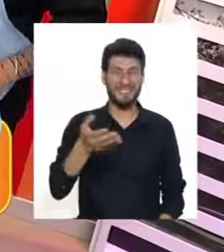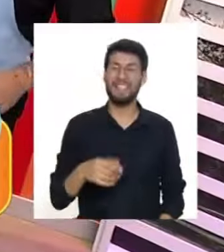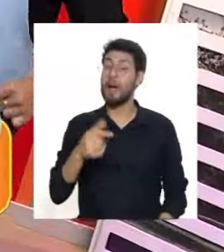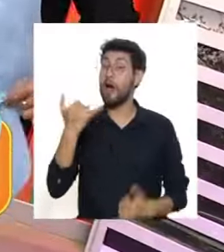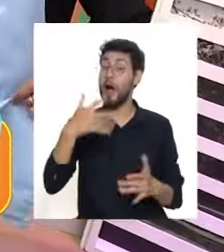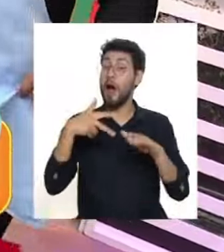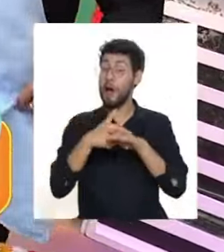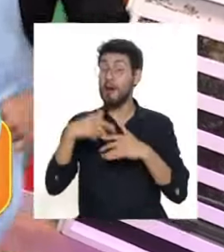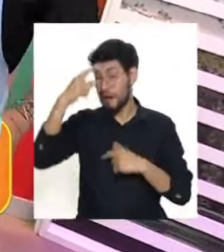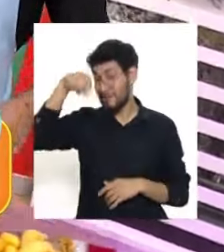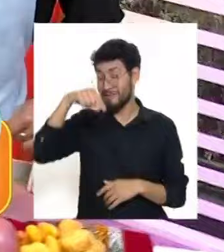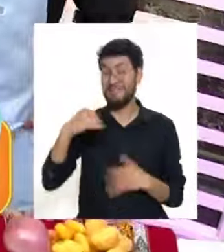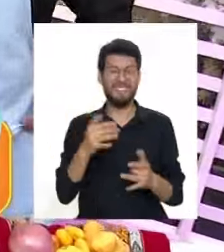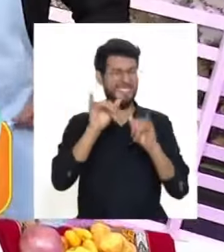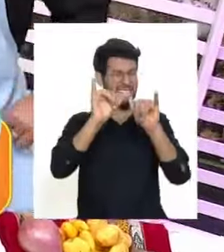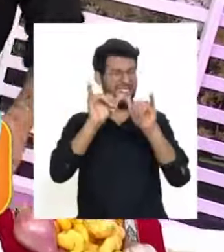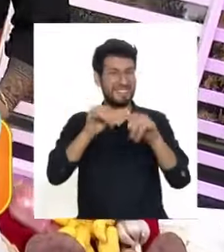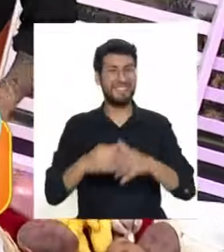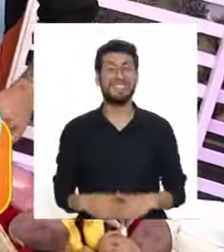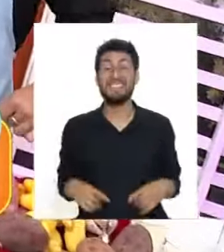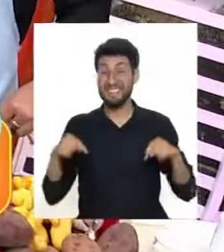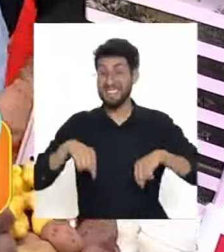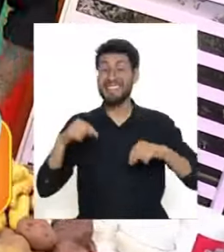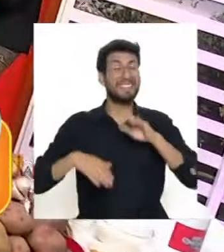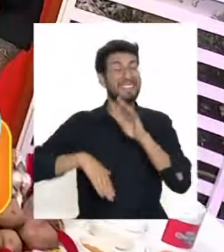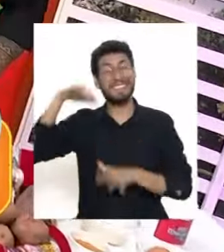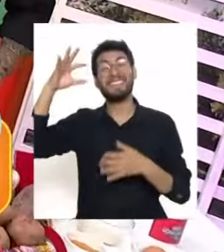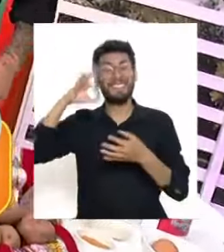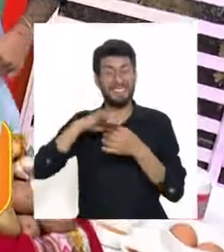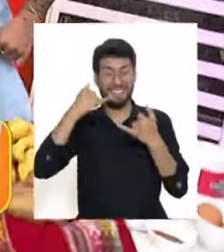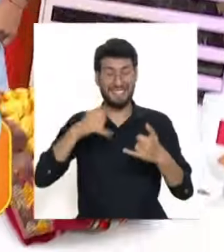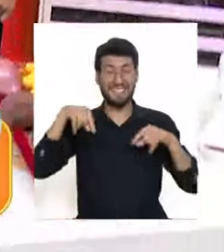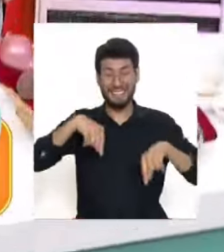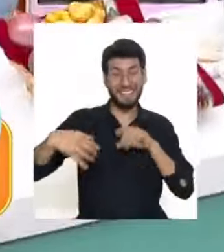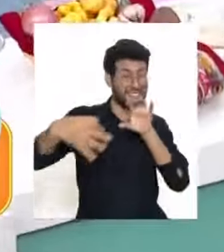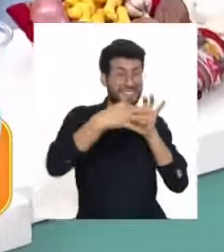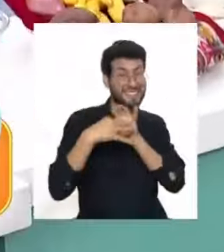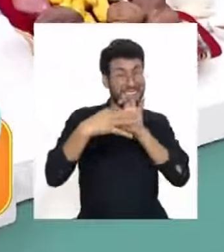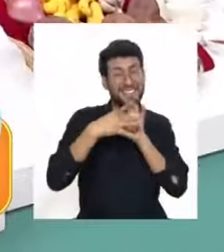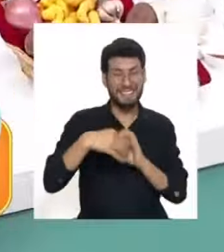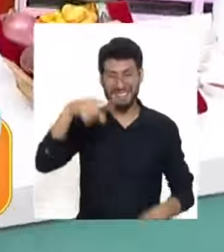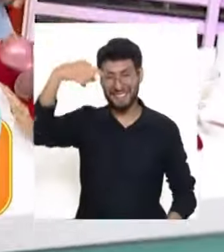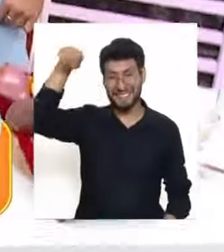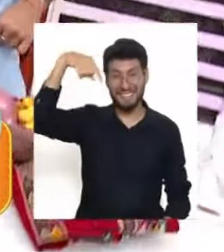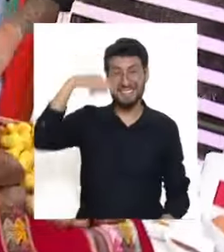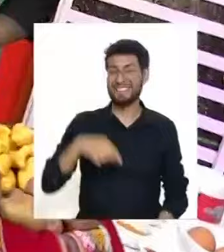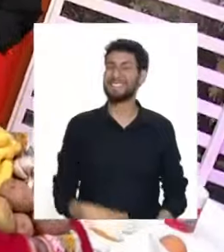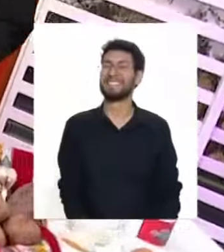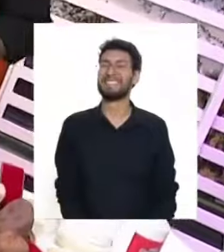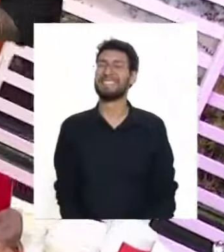619-0784. Nos vamos a la pausa y ya regresamos. No te muevas, estás aquí en Magazine. Que nos une. Ahora.